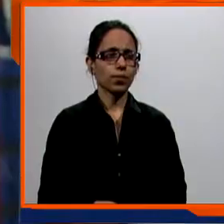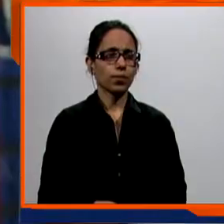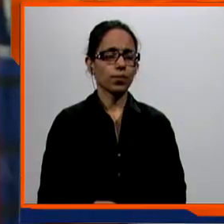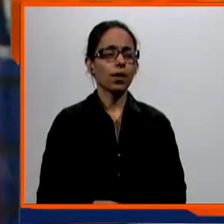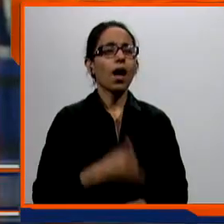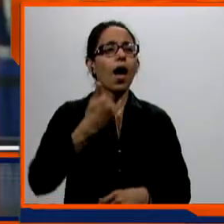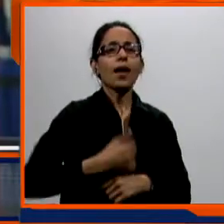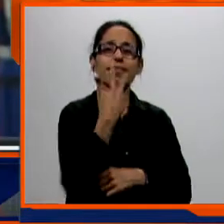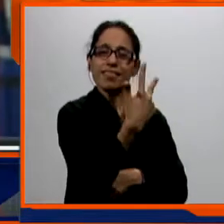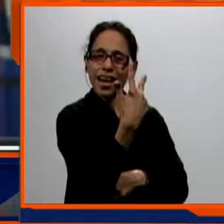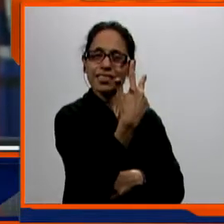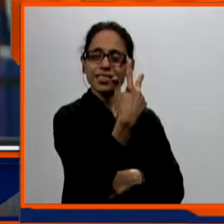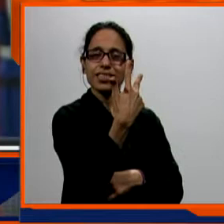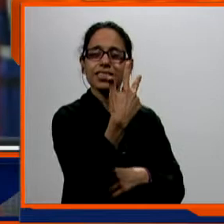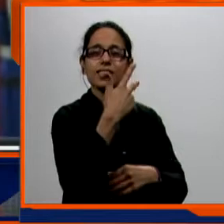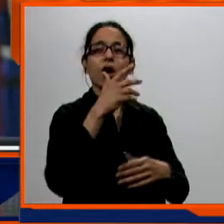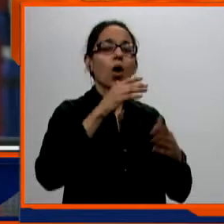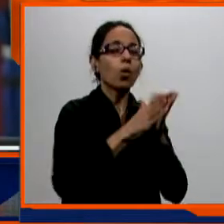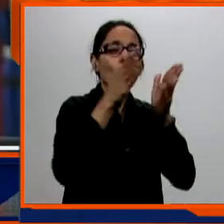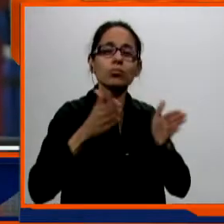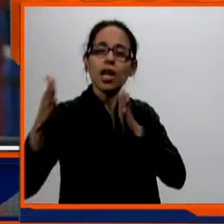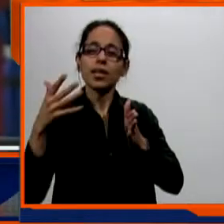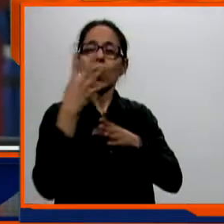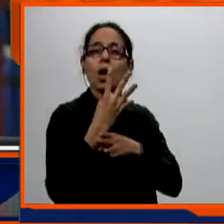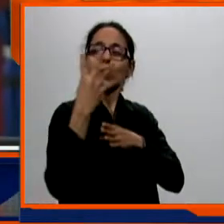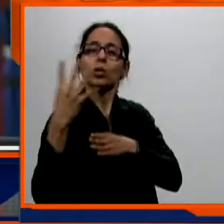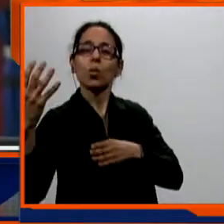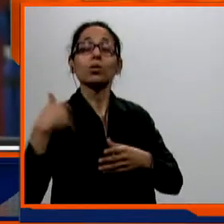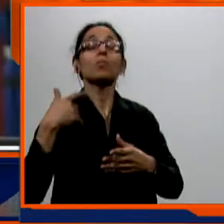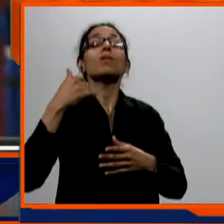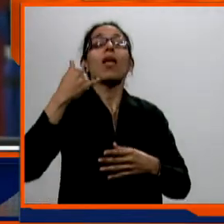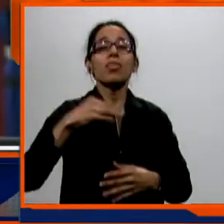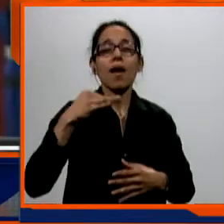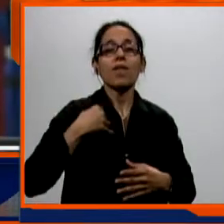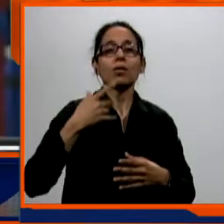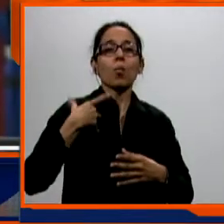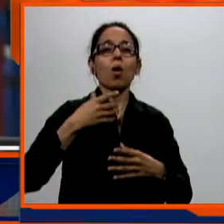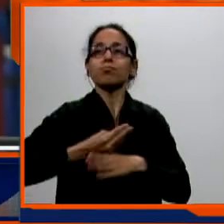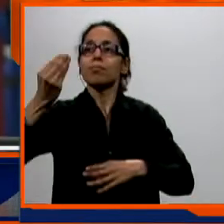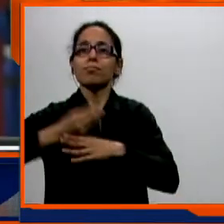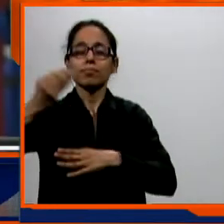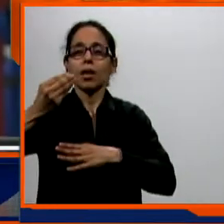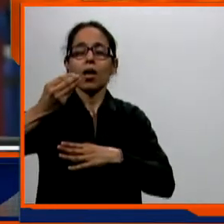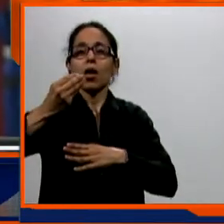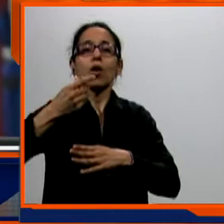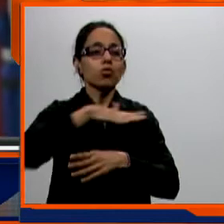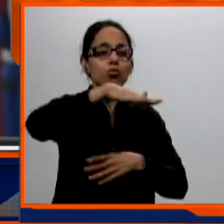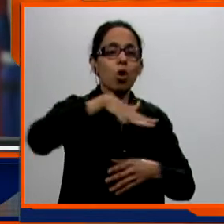Son 3 series de 4. Son 12 equipos, de los cuales clasifican los 3 primeros y el mejor segundo. Este es el primer partido de la